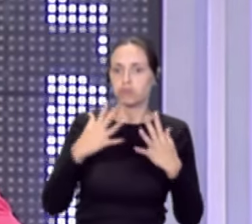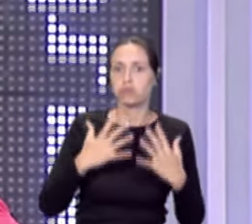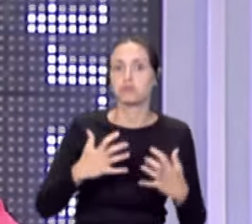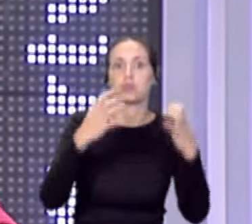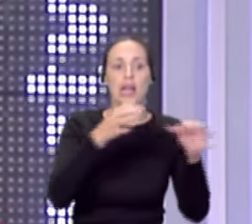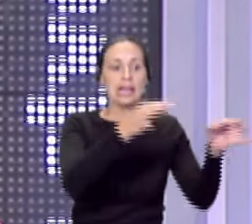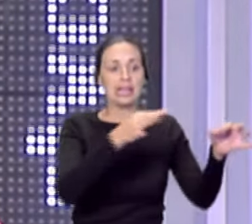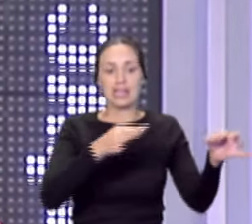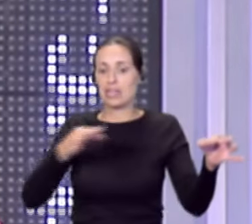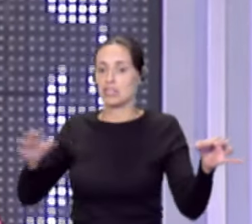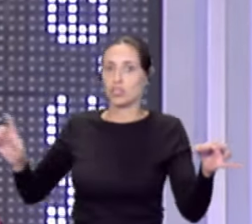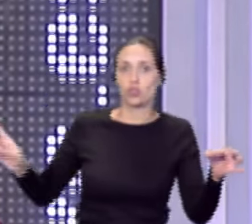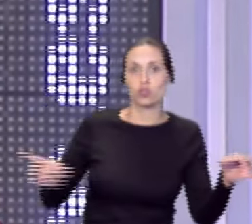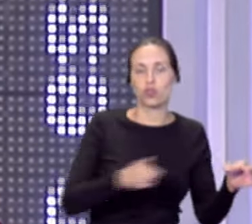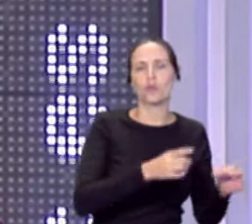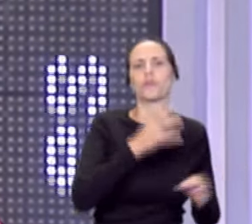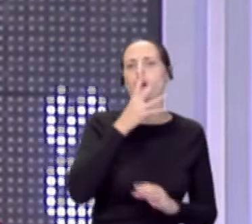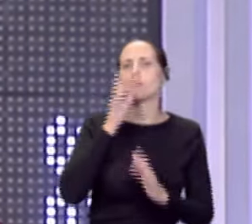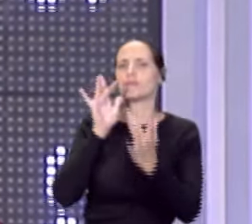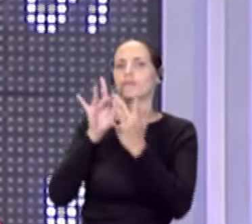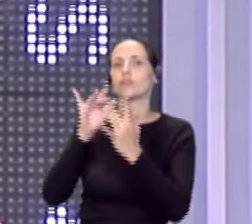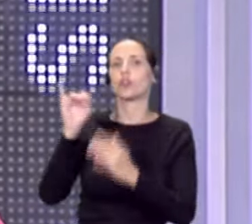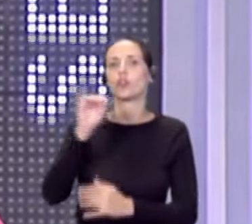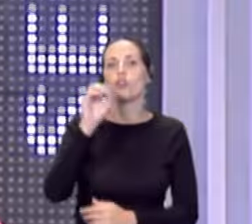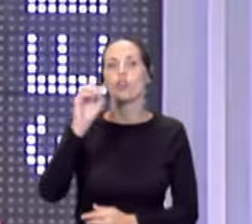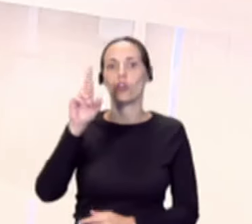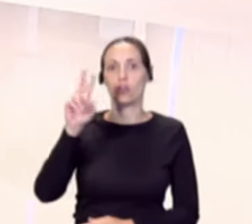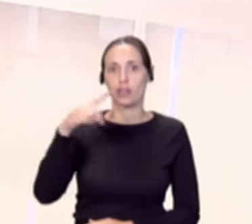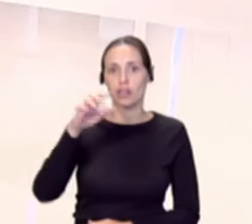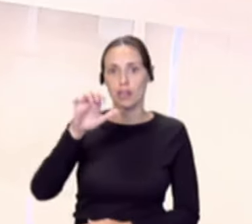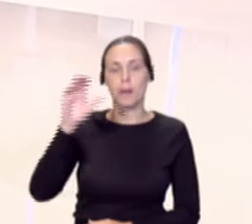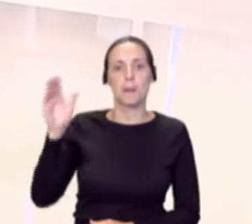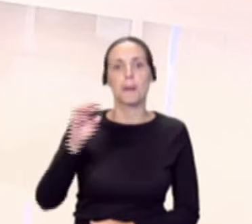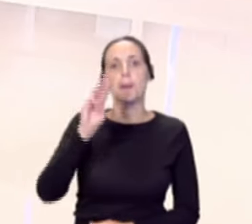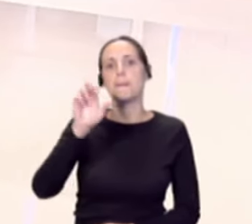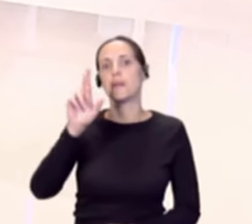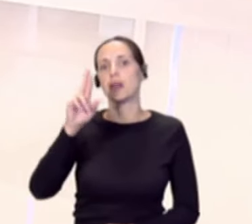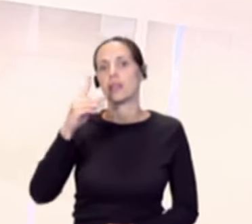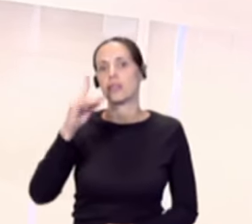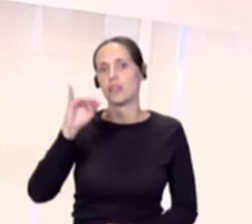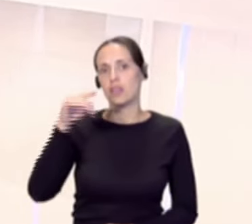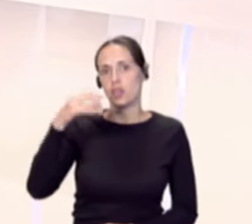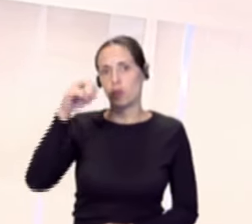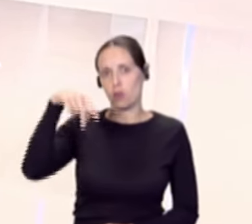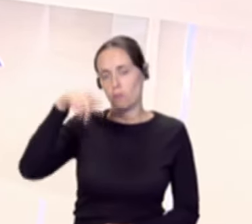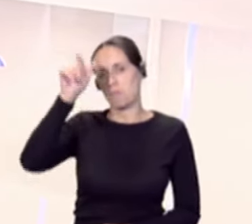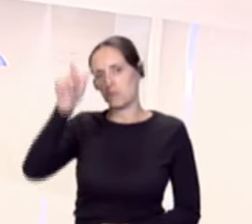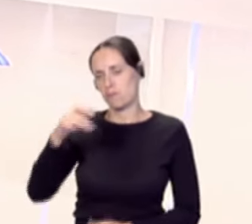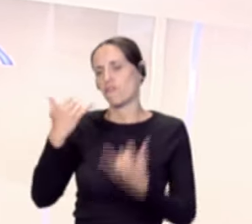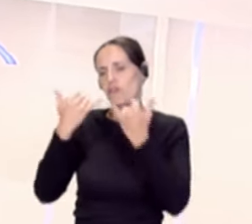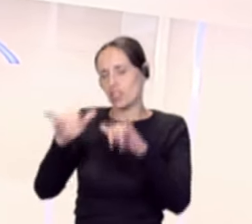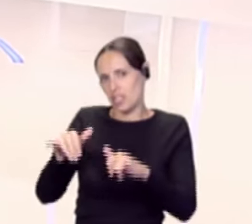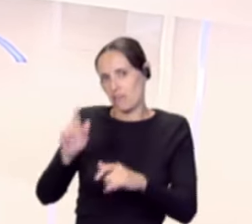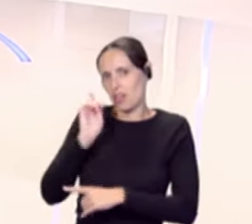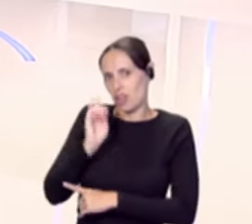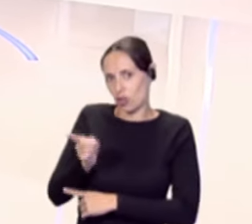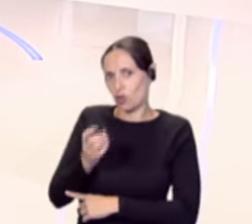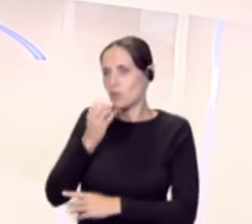islas. Hablamos ya a esta hora de la mañana con Jorge Perdigón, que es el director del festival. Buenos días. Buenos